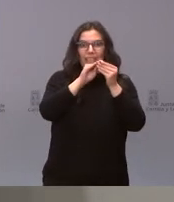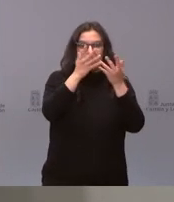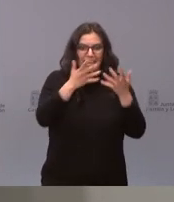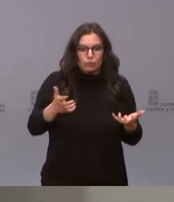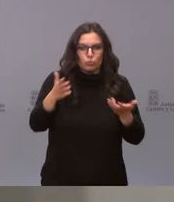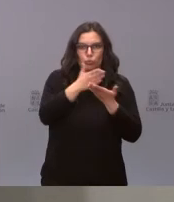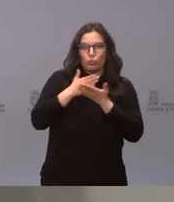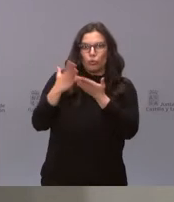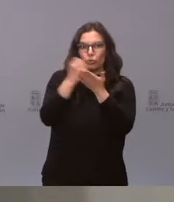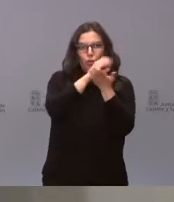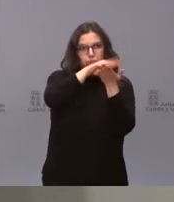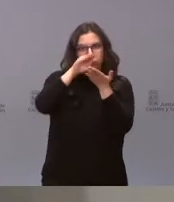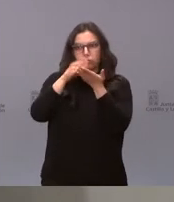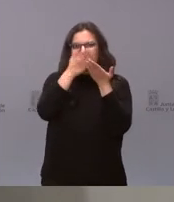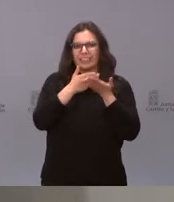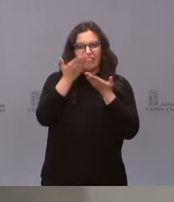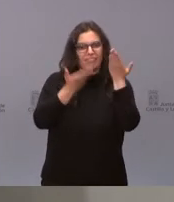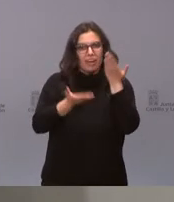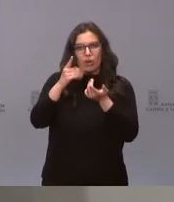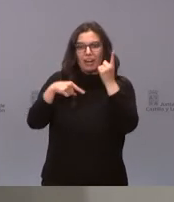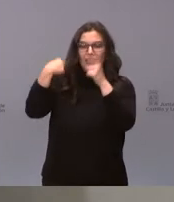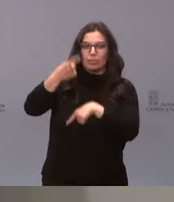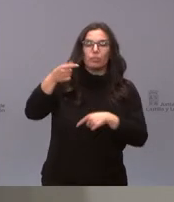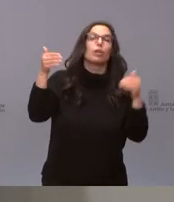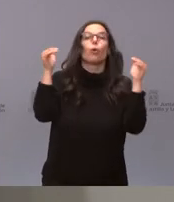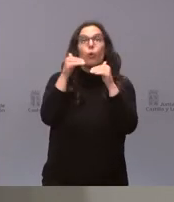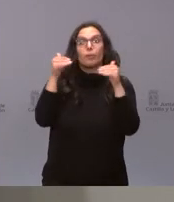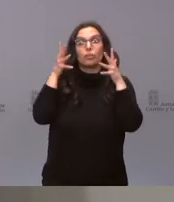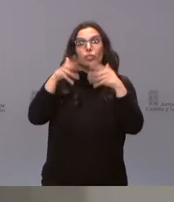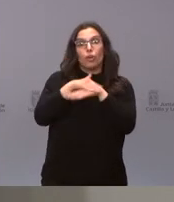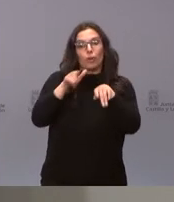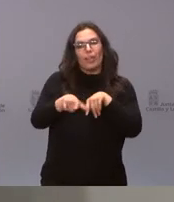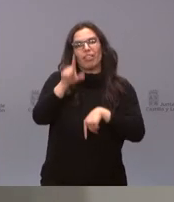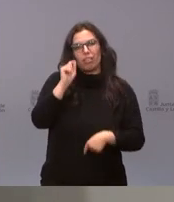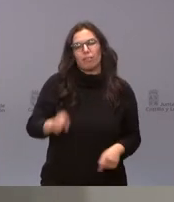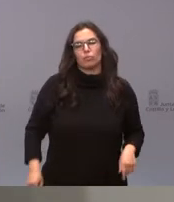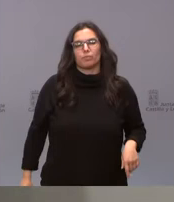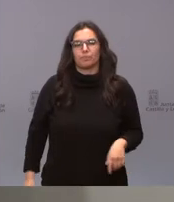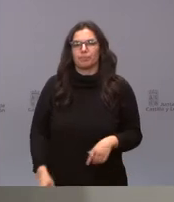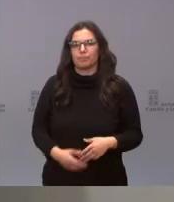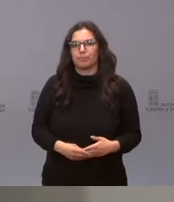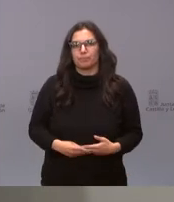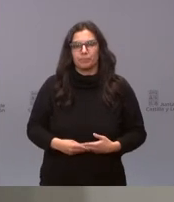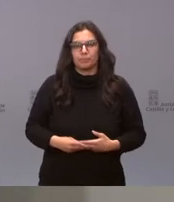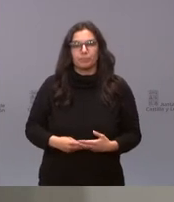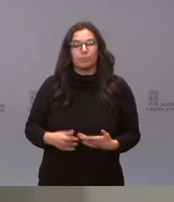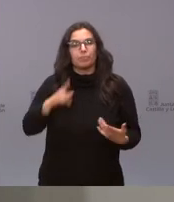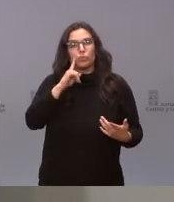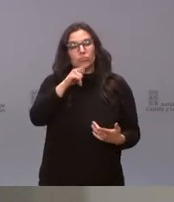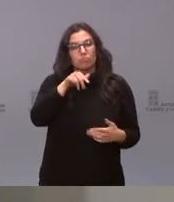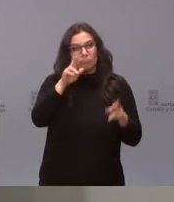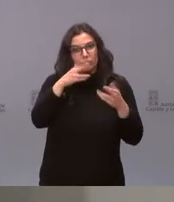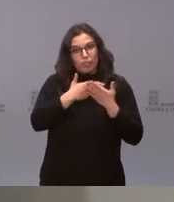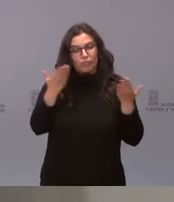que se están haciendo y tomar la decisión el jueves que viene en el consejo de gobierno entonces todavía confía en que